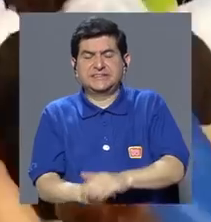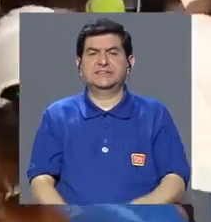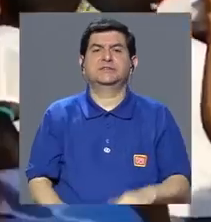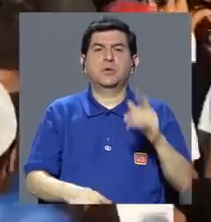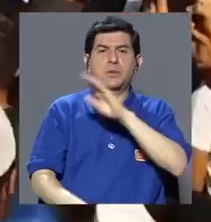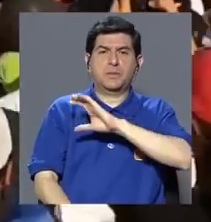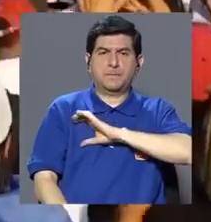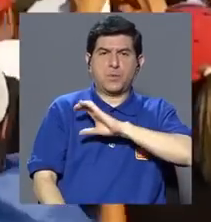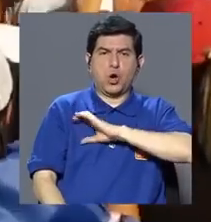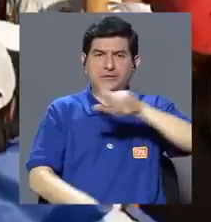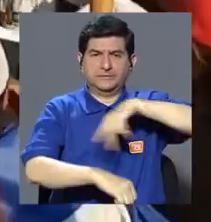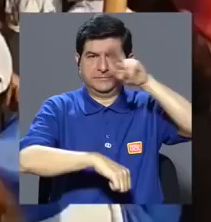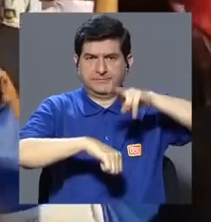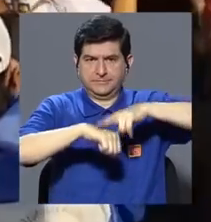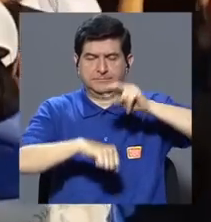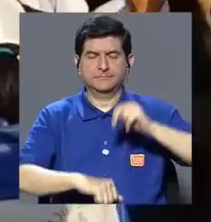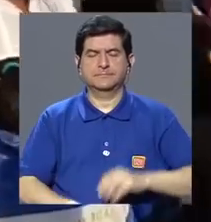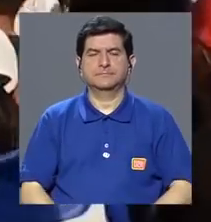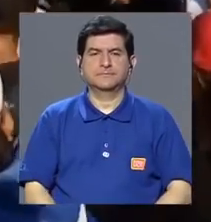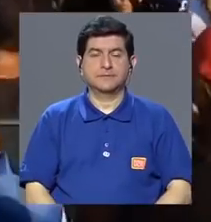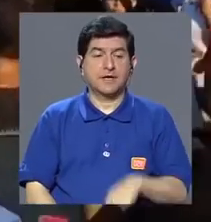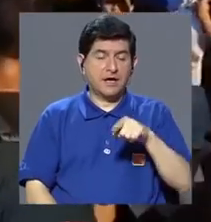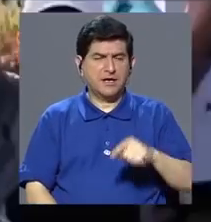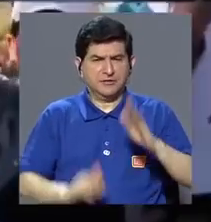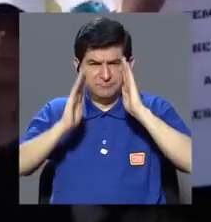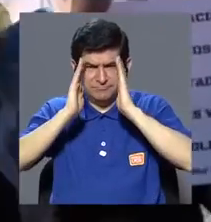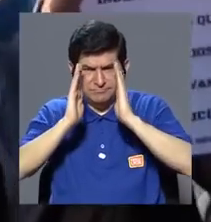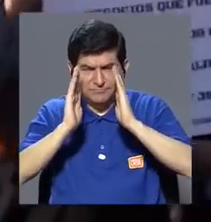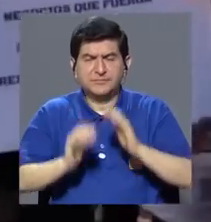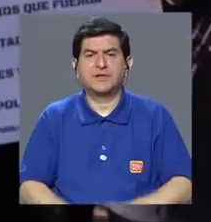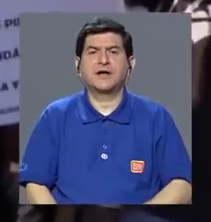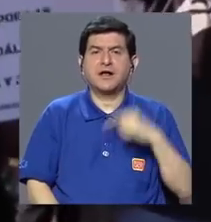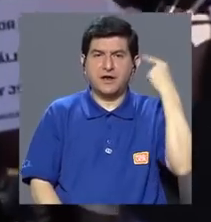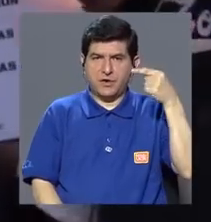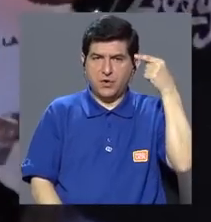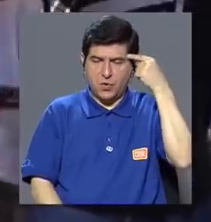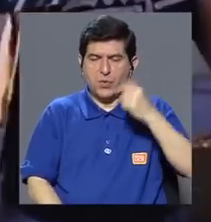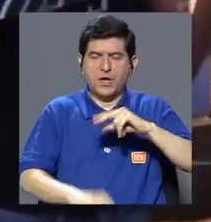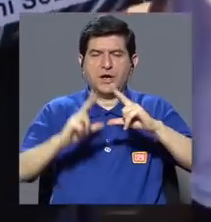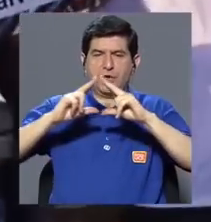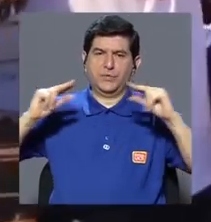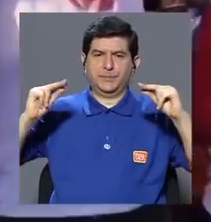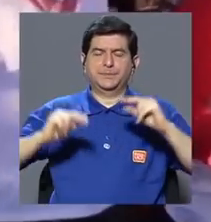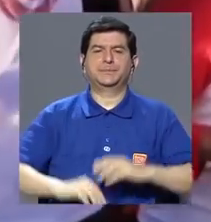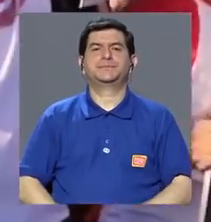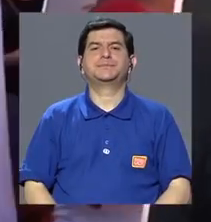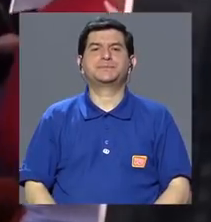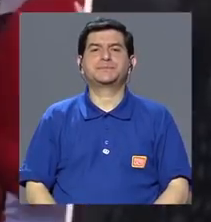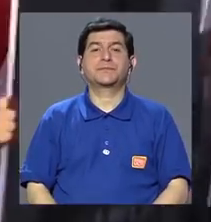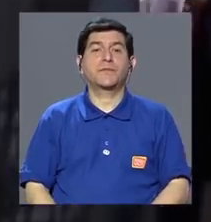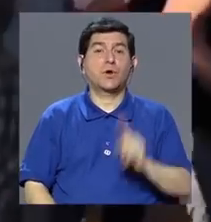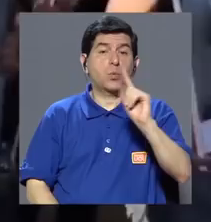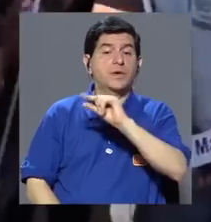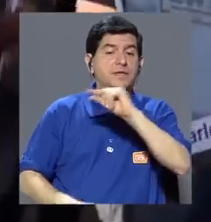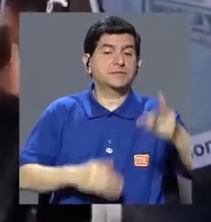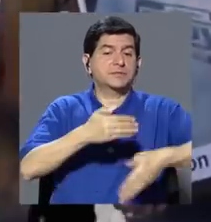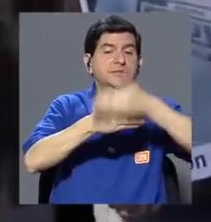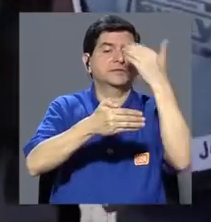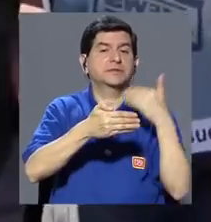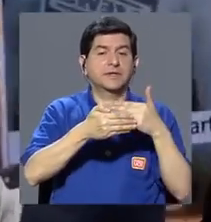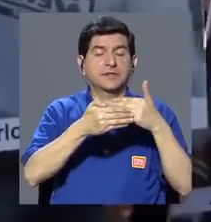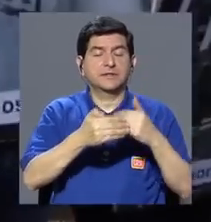de la policía nacional que está dirigida por el gobierno de nicaragua posteriormente una semana después